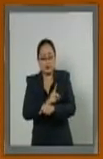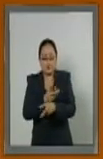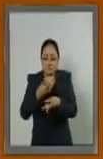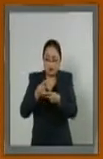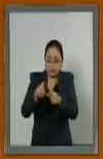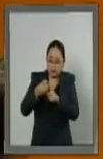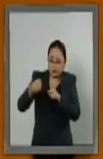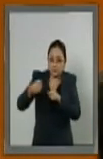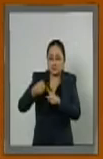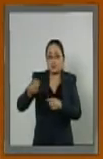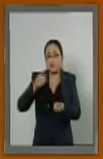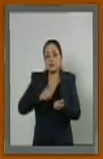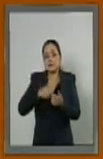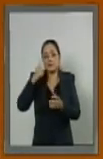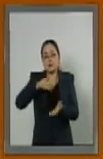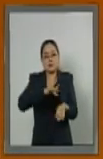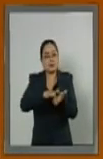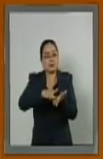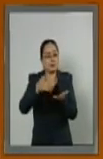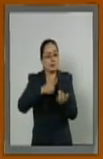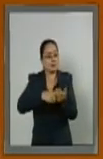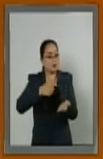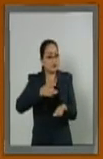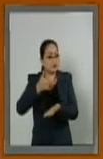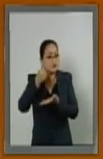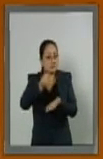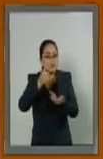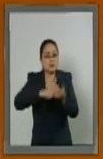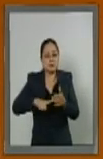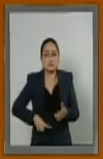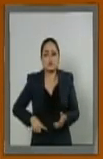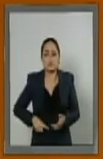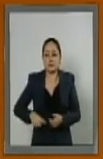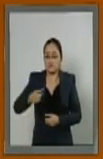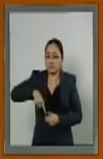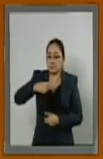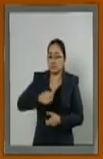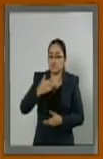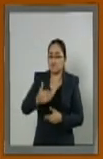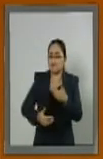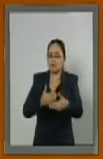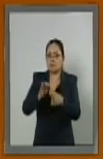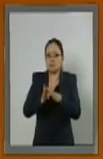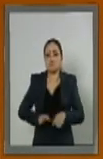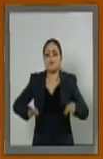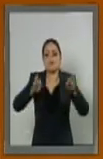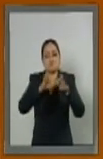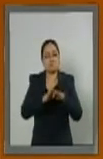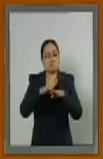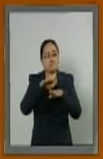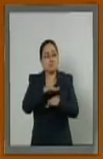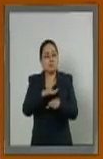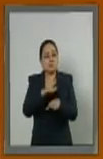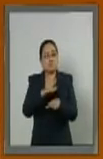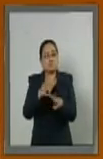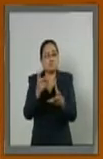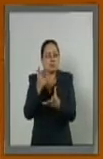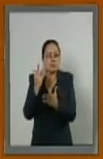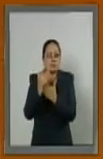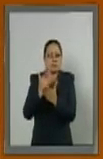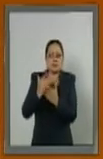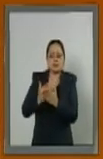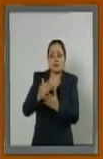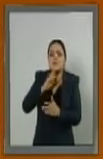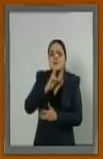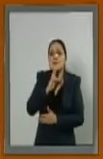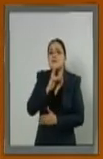cuentas en la entrega de apoyos gubernamentales, damos un paso importante en la generación de mejores